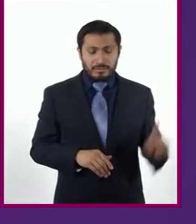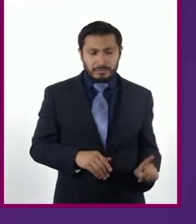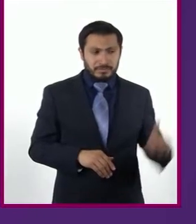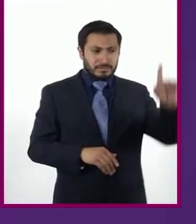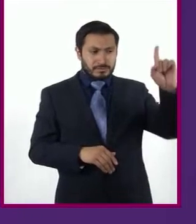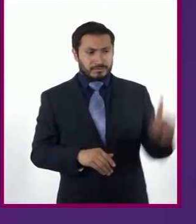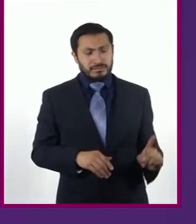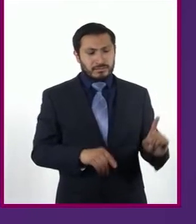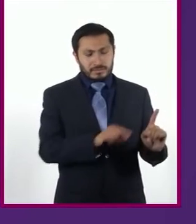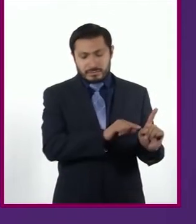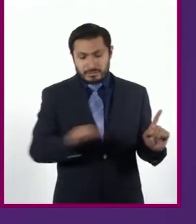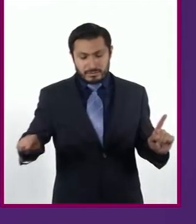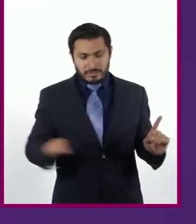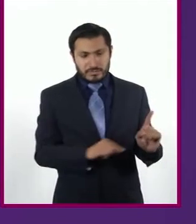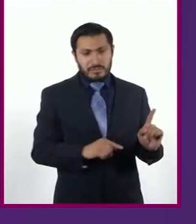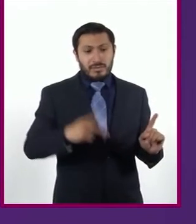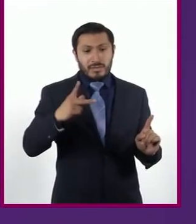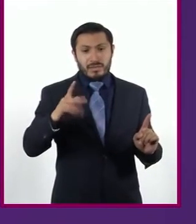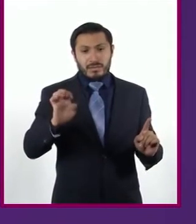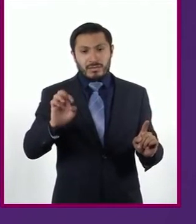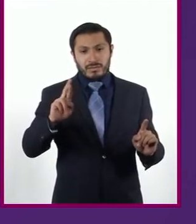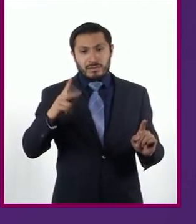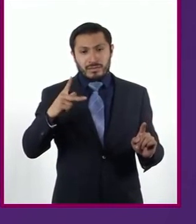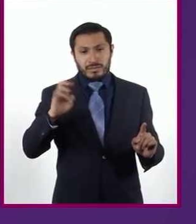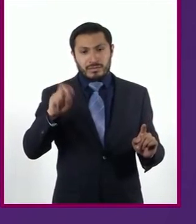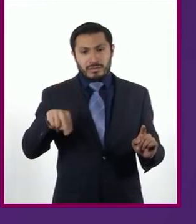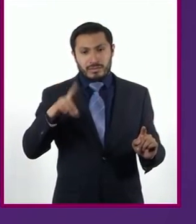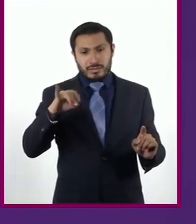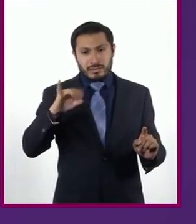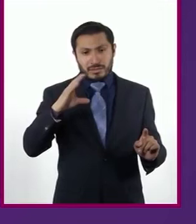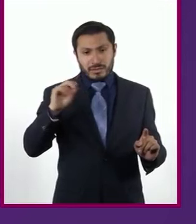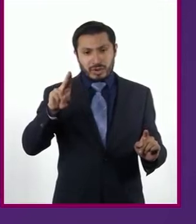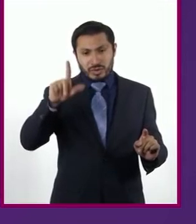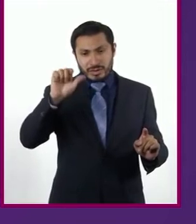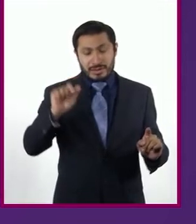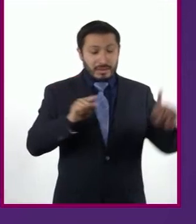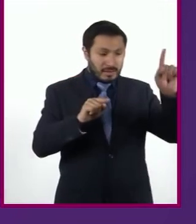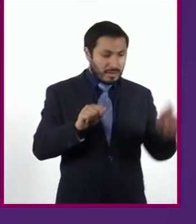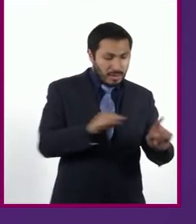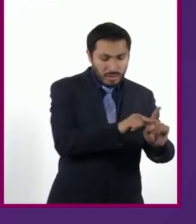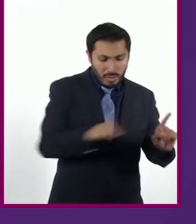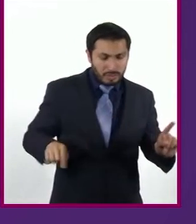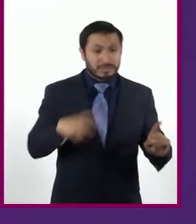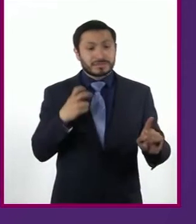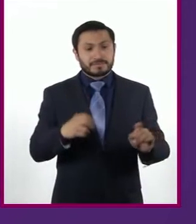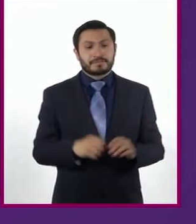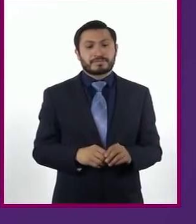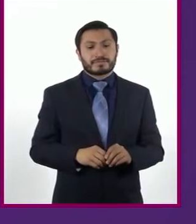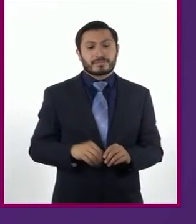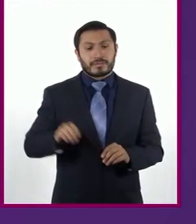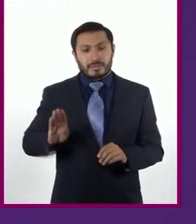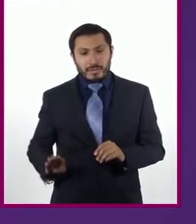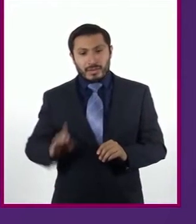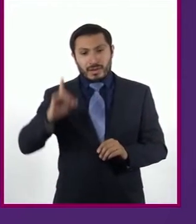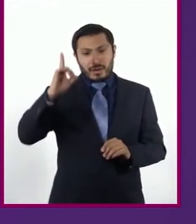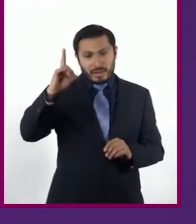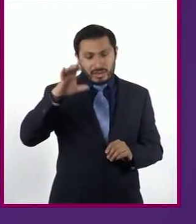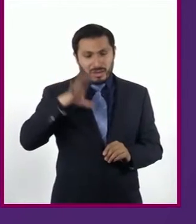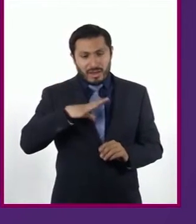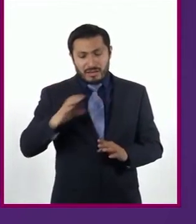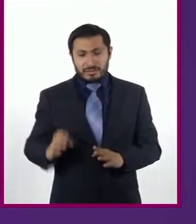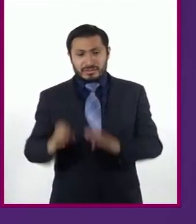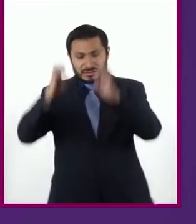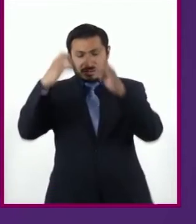perpendicular al segmento AB. Con el segmento BD se representa el edificio con